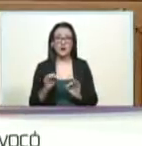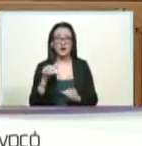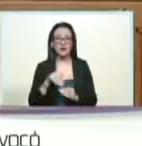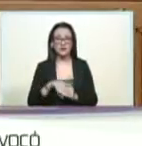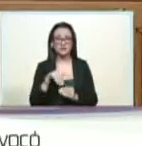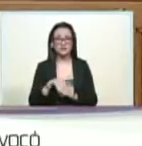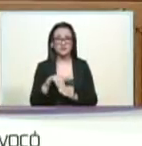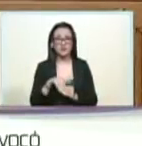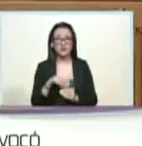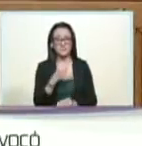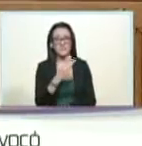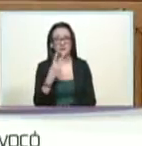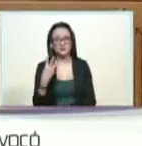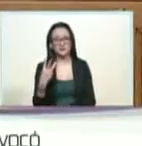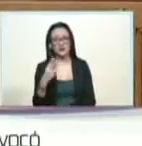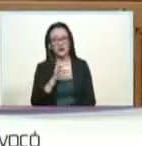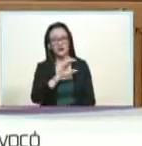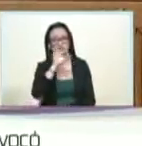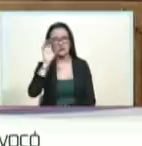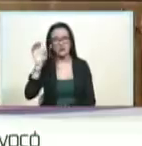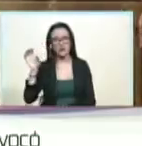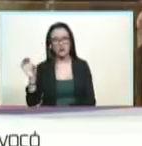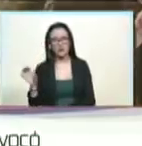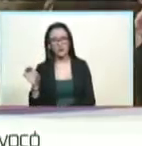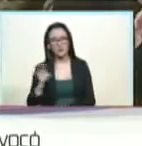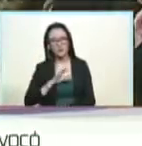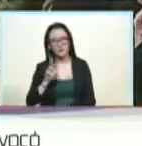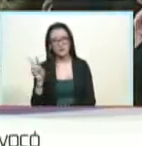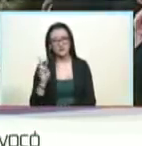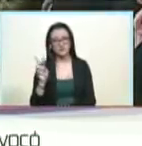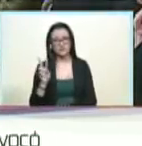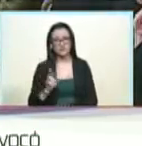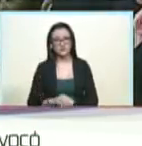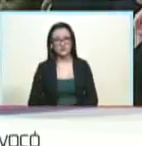las elecciones de los 23 estados del país.